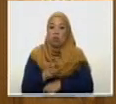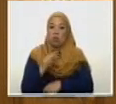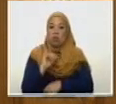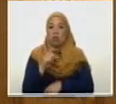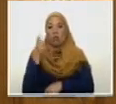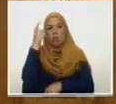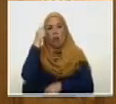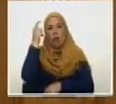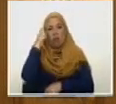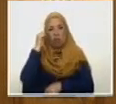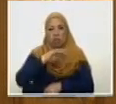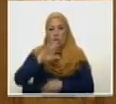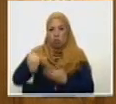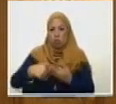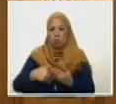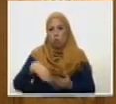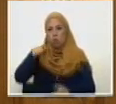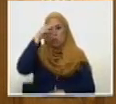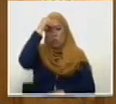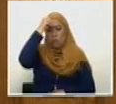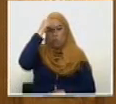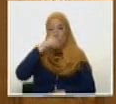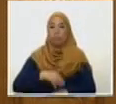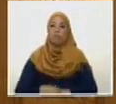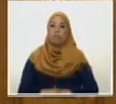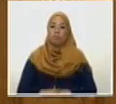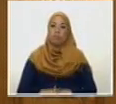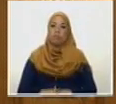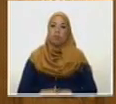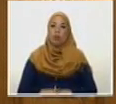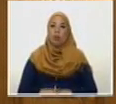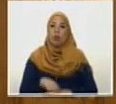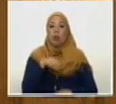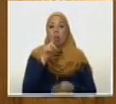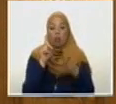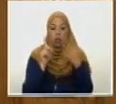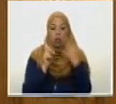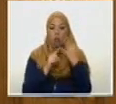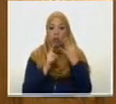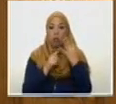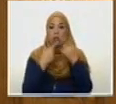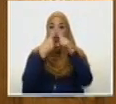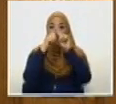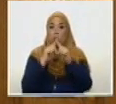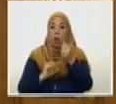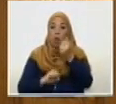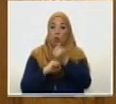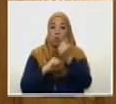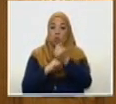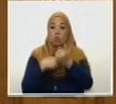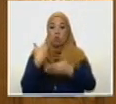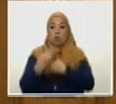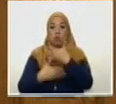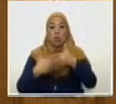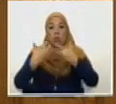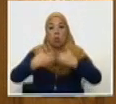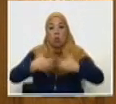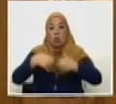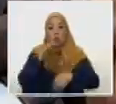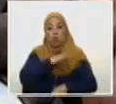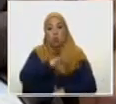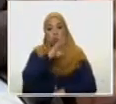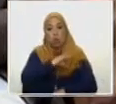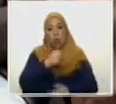muy bien sabido por todos. El cuarto, contribuir con la rentabilidad financiera. Y el quinto, sustentar la corresponsabilidad